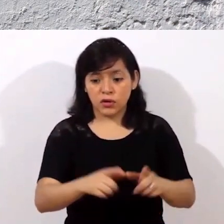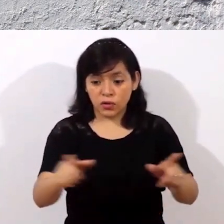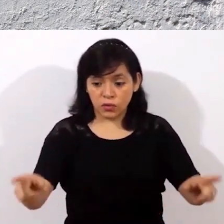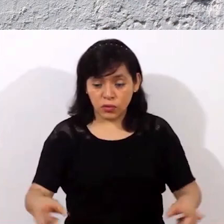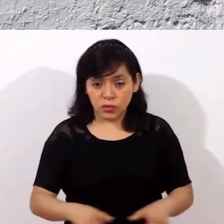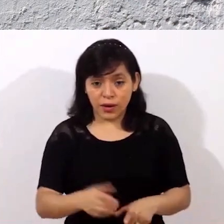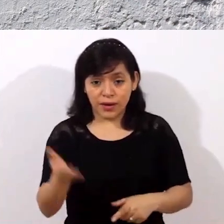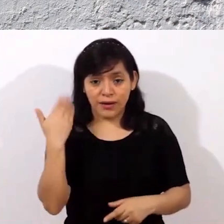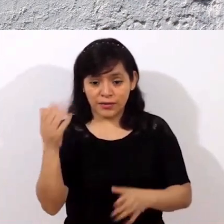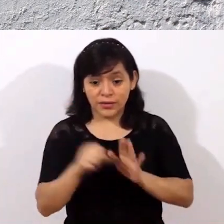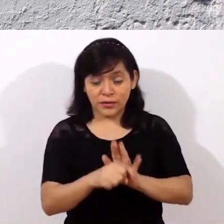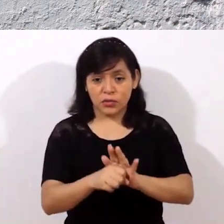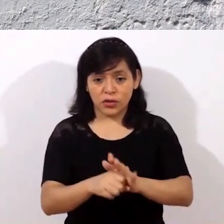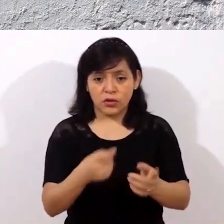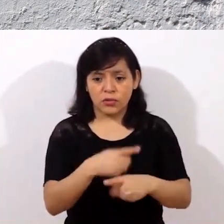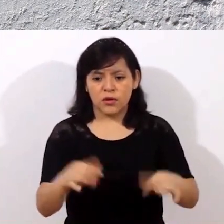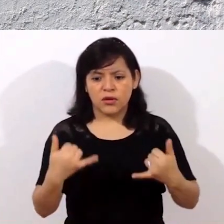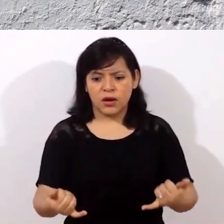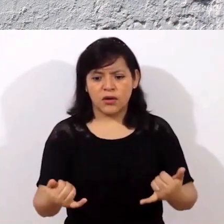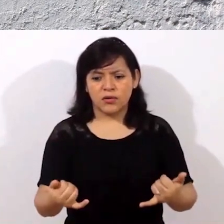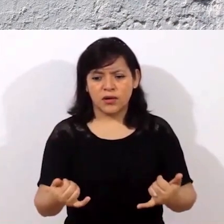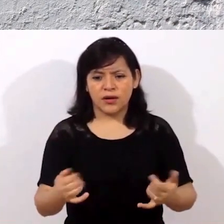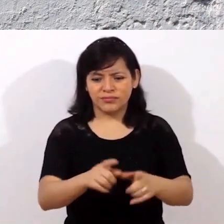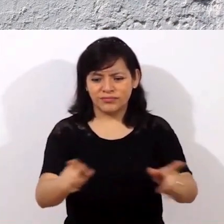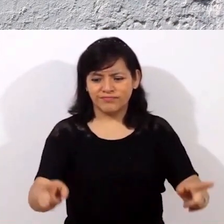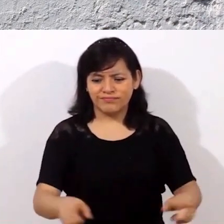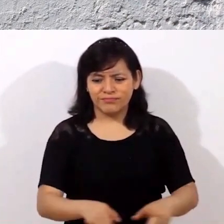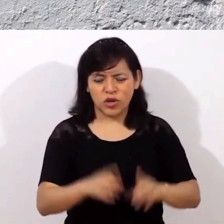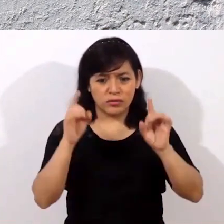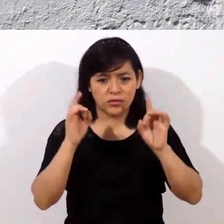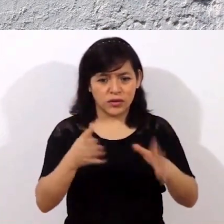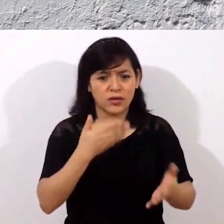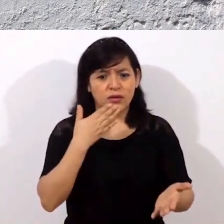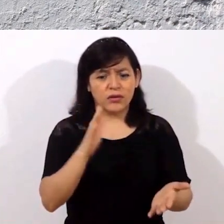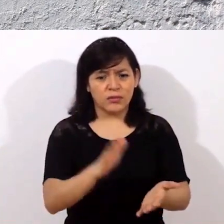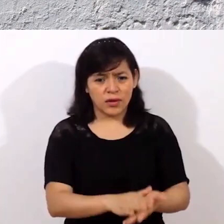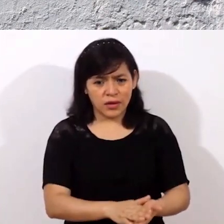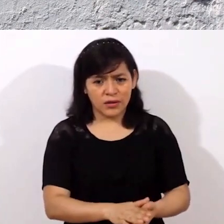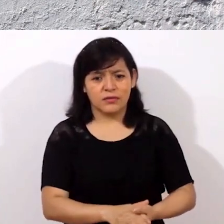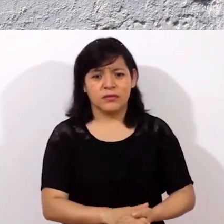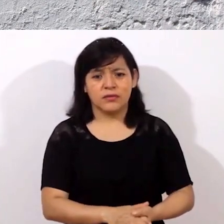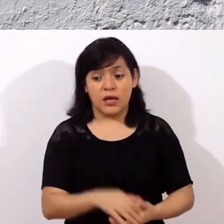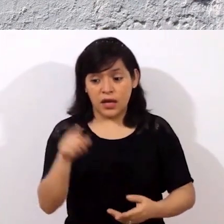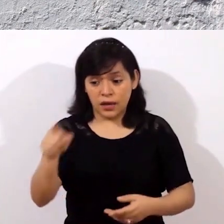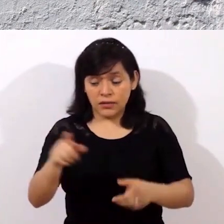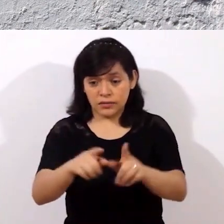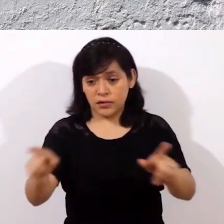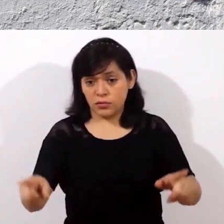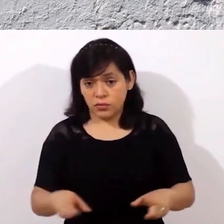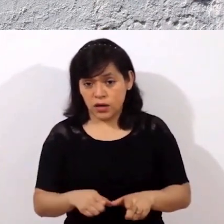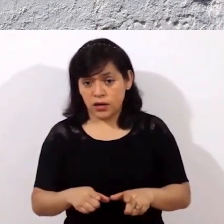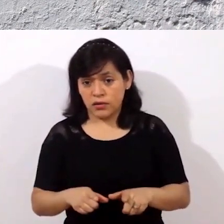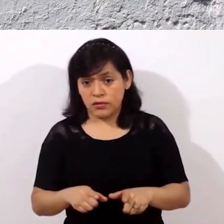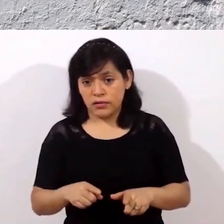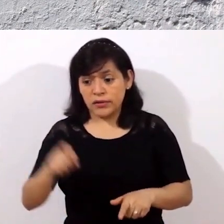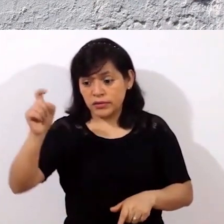se convirtió en un mal lugar. Supuestamente tenía que ser el lugar representativo para Israel, de que